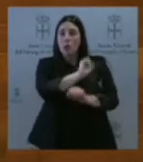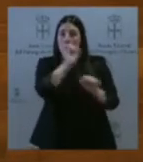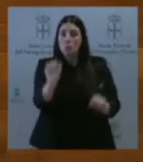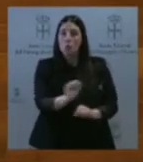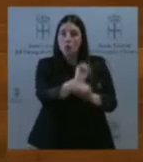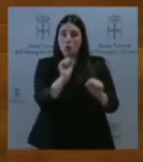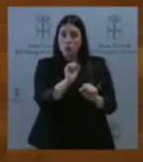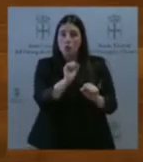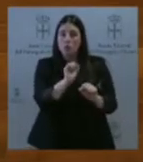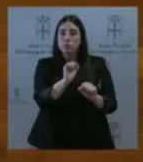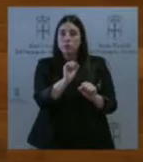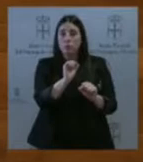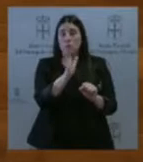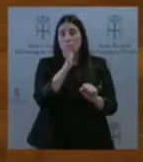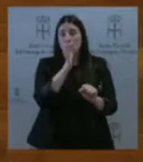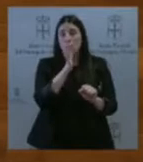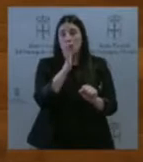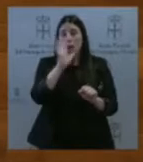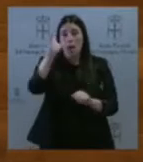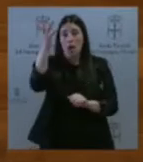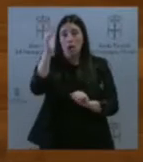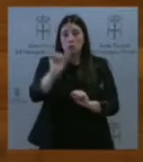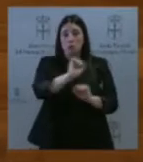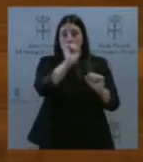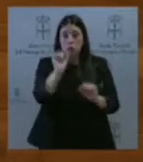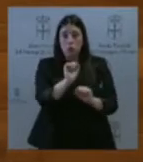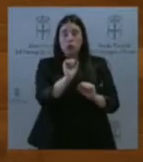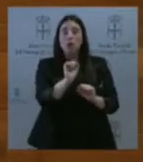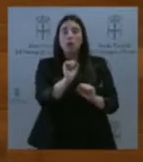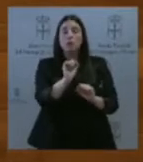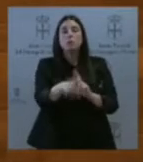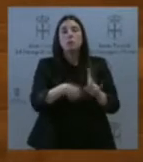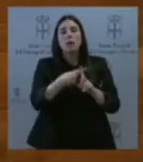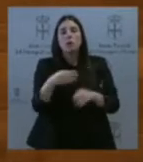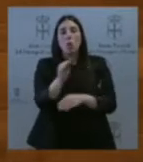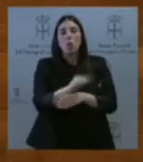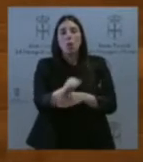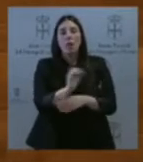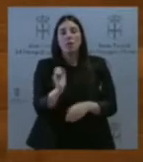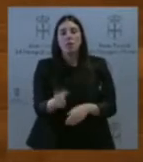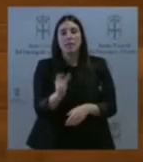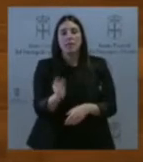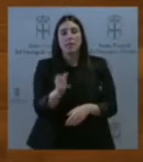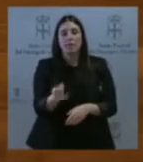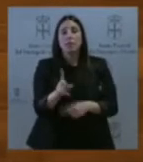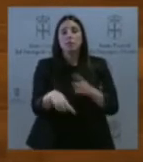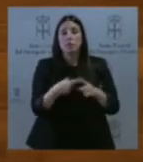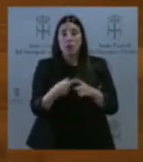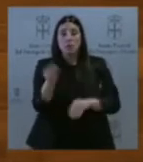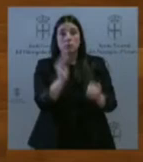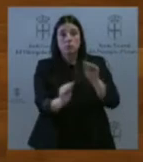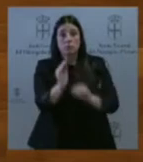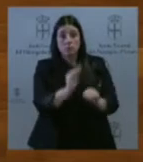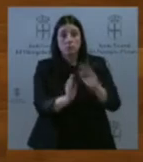daños intencionados, sino de cuidados constantes y de renovación permanente. Esto é pensar en el matrimonio casi como si fuera